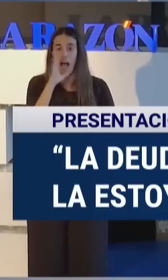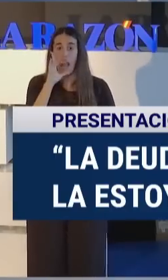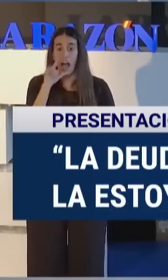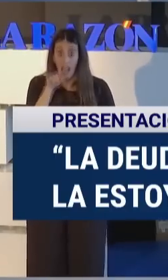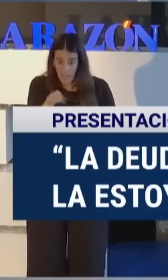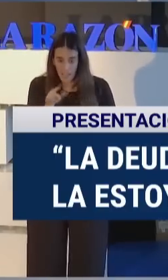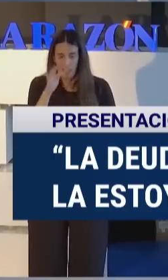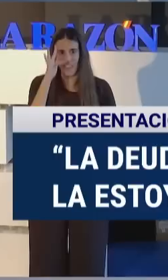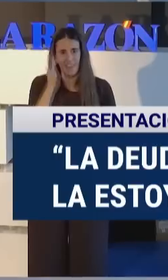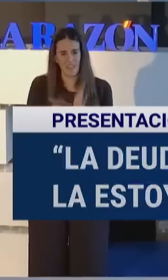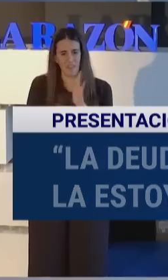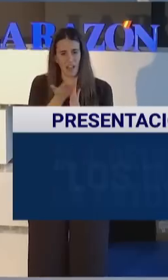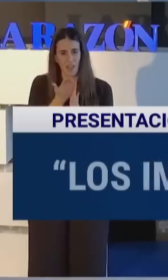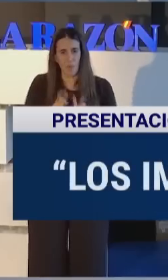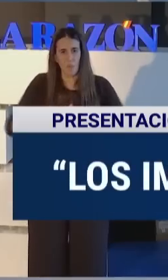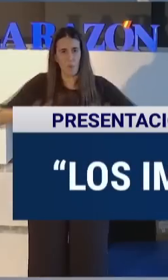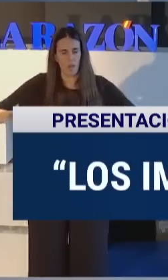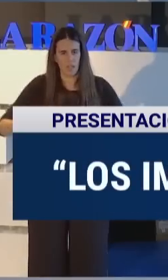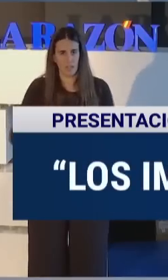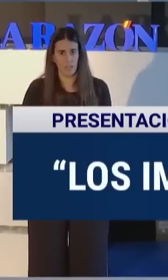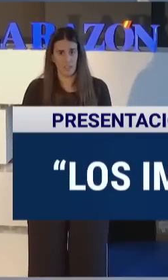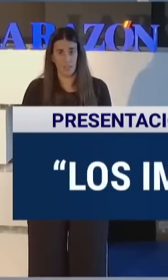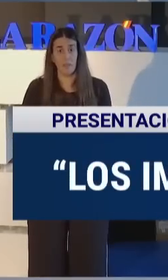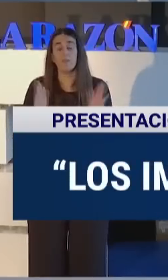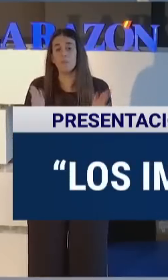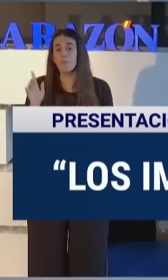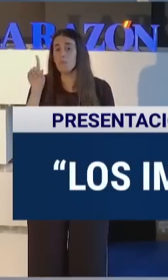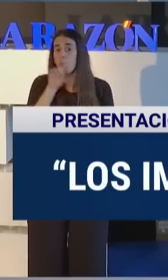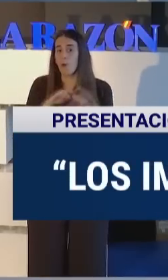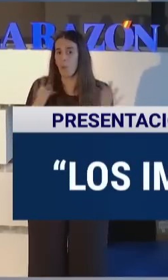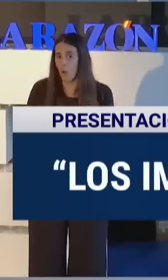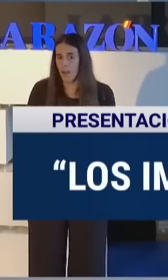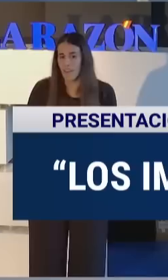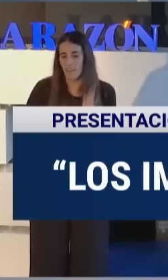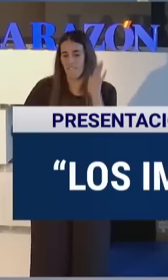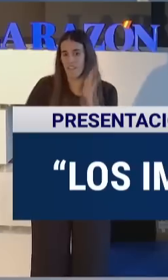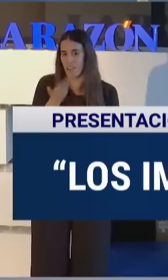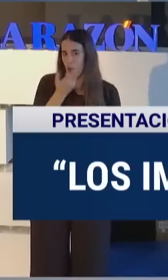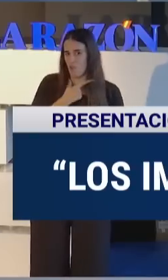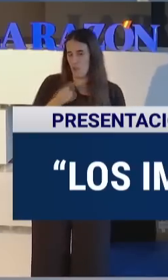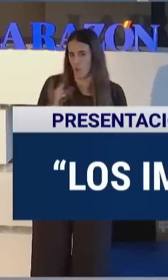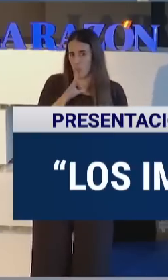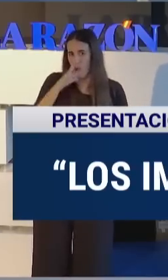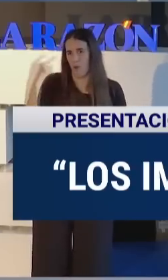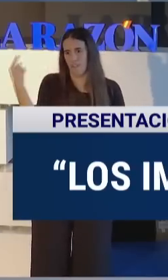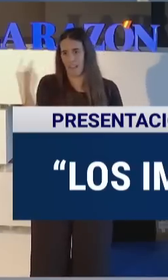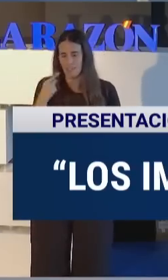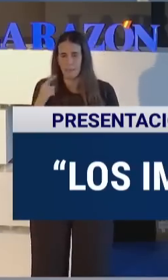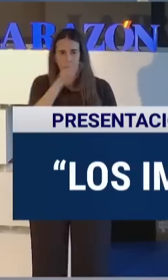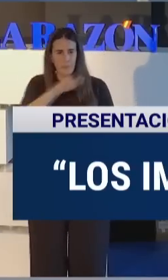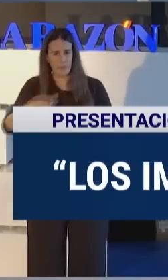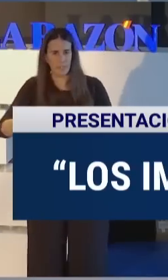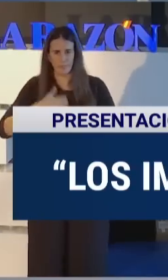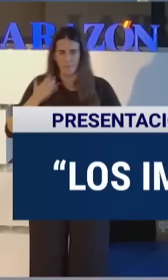inflación. Como no les gusta la inflación, digo, porque es un efecto nocivo y que a la gente le